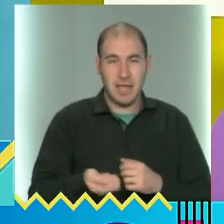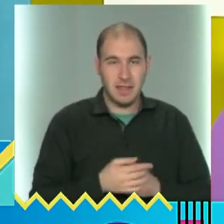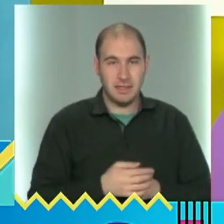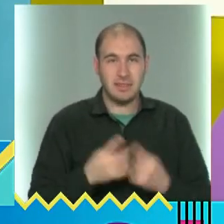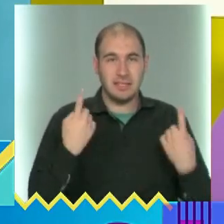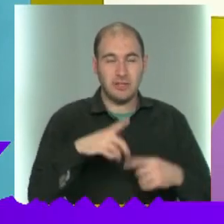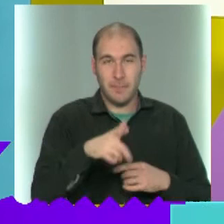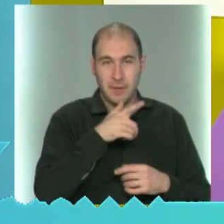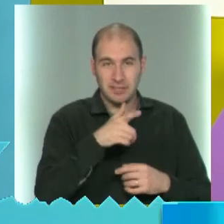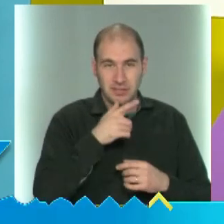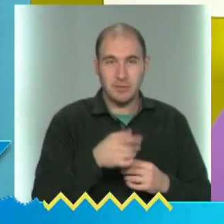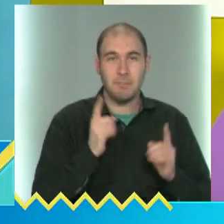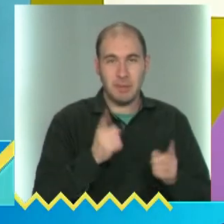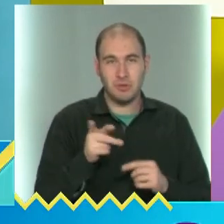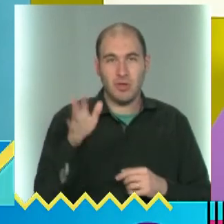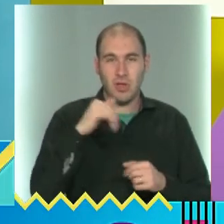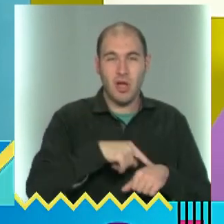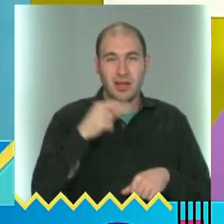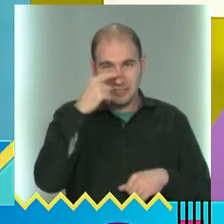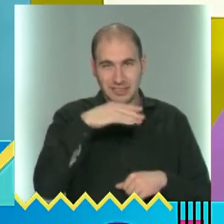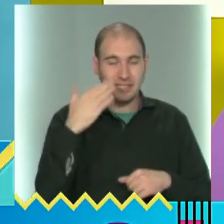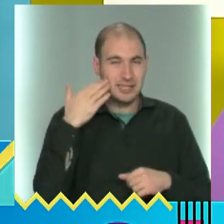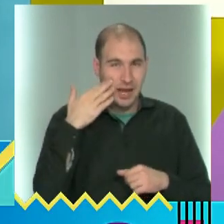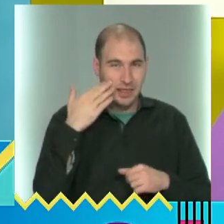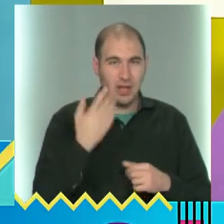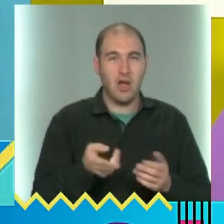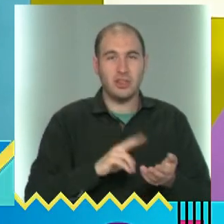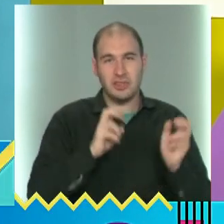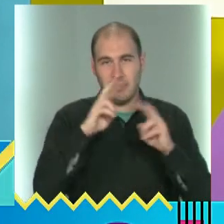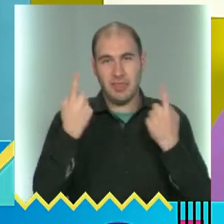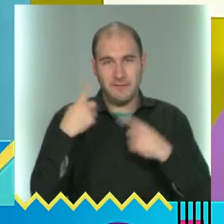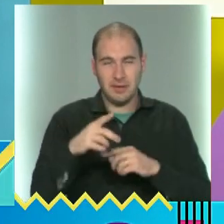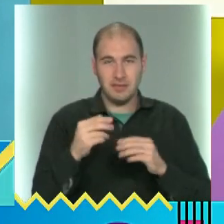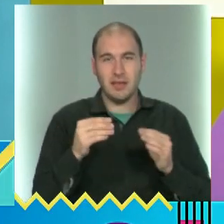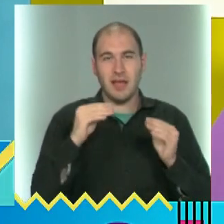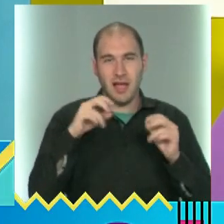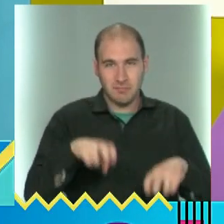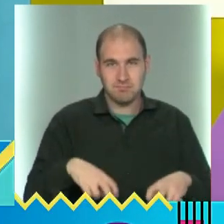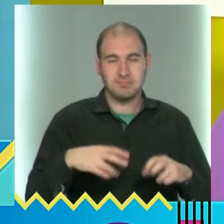un Distintos Parecidos, como todos los días a las 19 horas y un nuevo tema para sentarnos